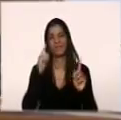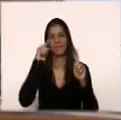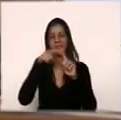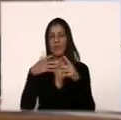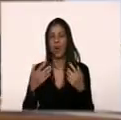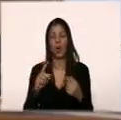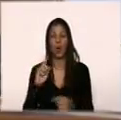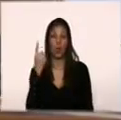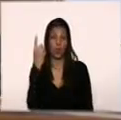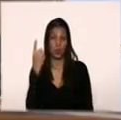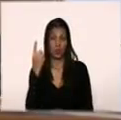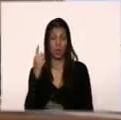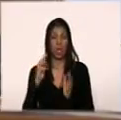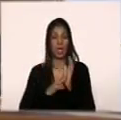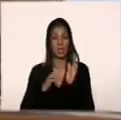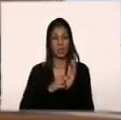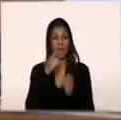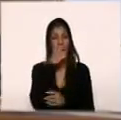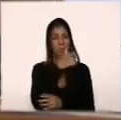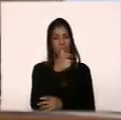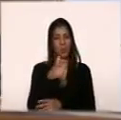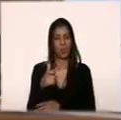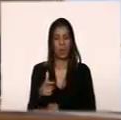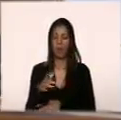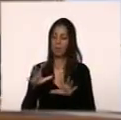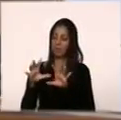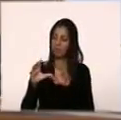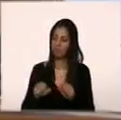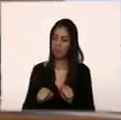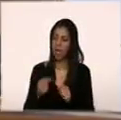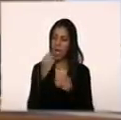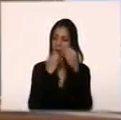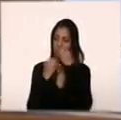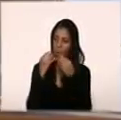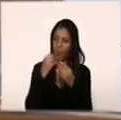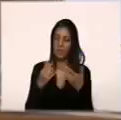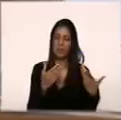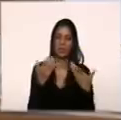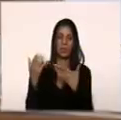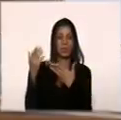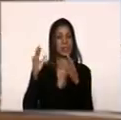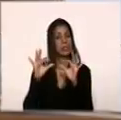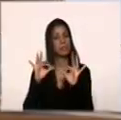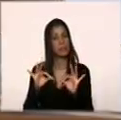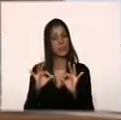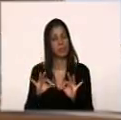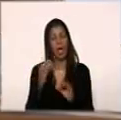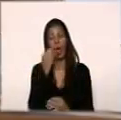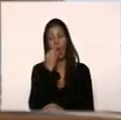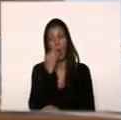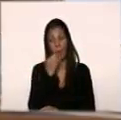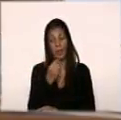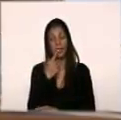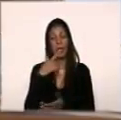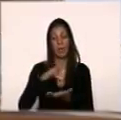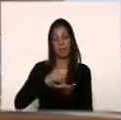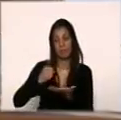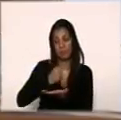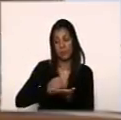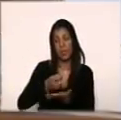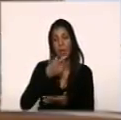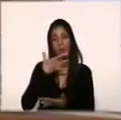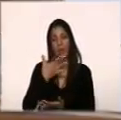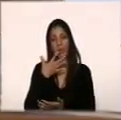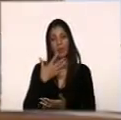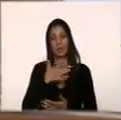1. Garantizar al pueblo el acceso oportuno a bienes y servicios, especialmente de alimentos, medicinas,